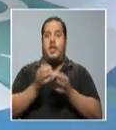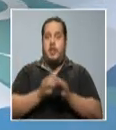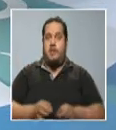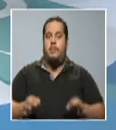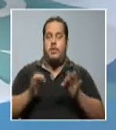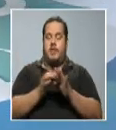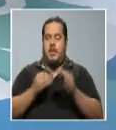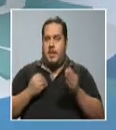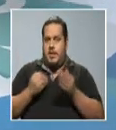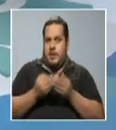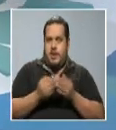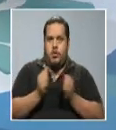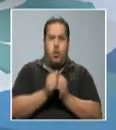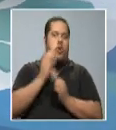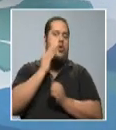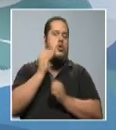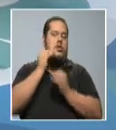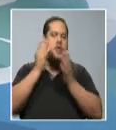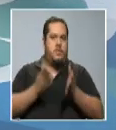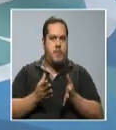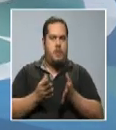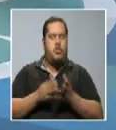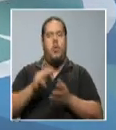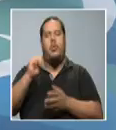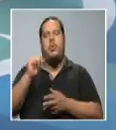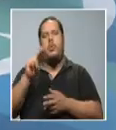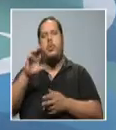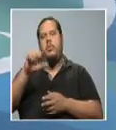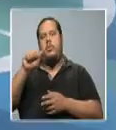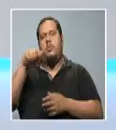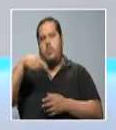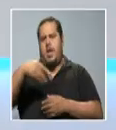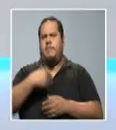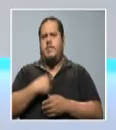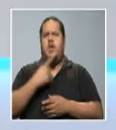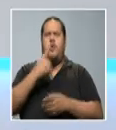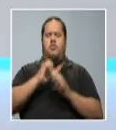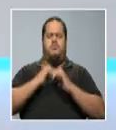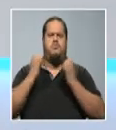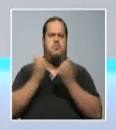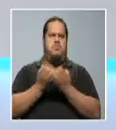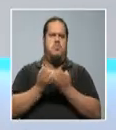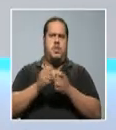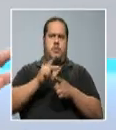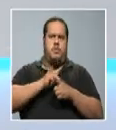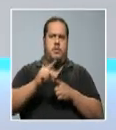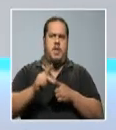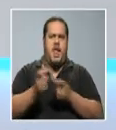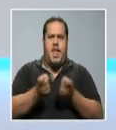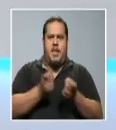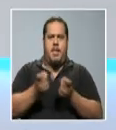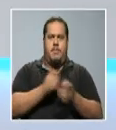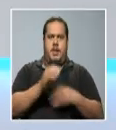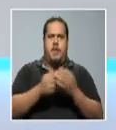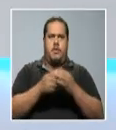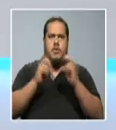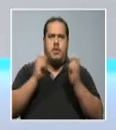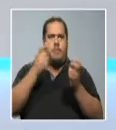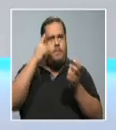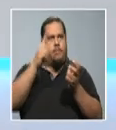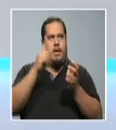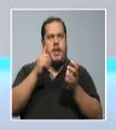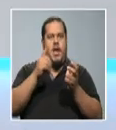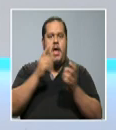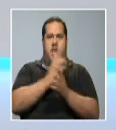acercarse con los expertos y bueno, MUCAP dispone de todo un equipo profesional que maneja muy bien el tema para poder asesorar a las personas y